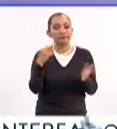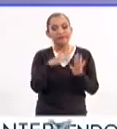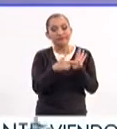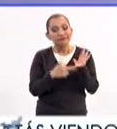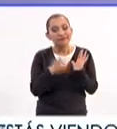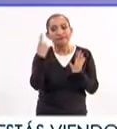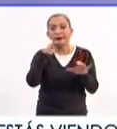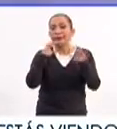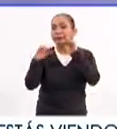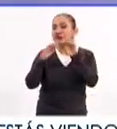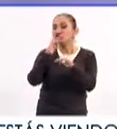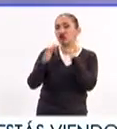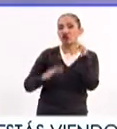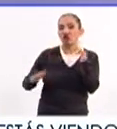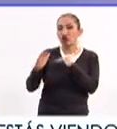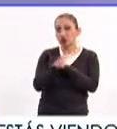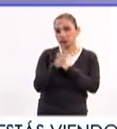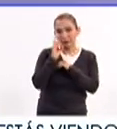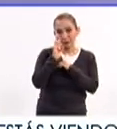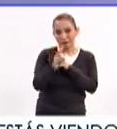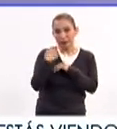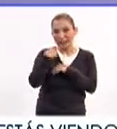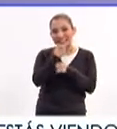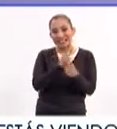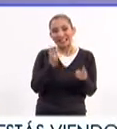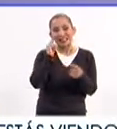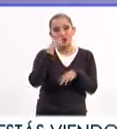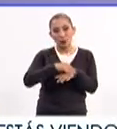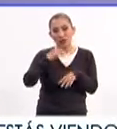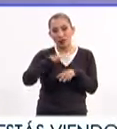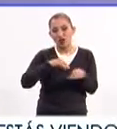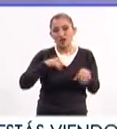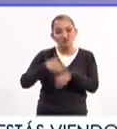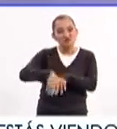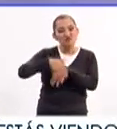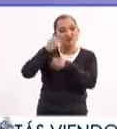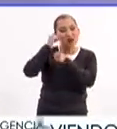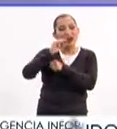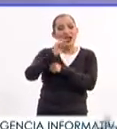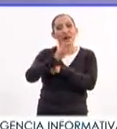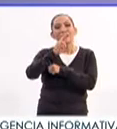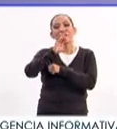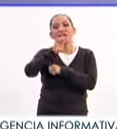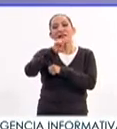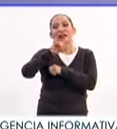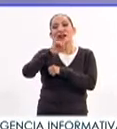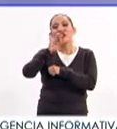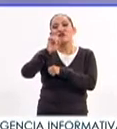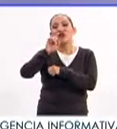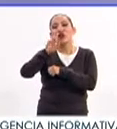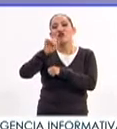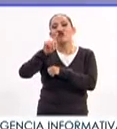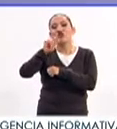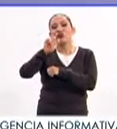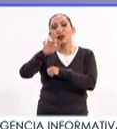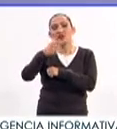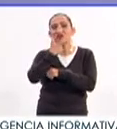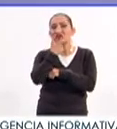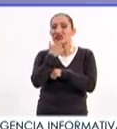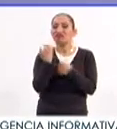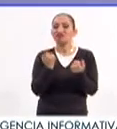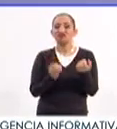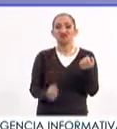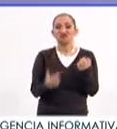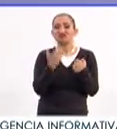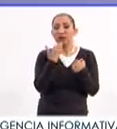para comunicarnos con todos. Ahí estábamos viendo a las niñas suecas del movimiento Fridays for Future hablar perfecto inglés.